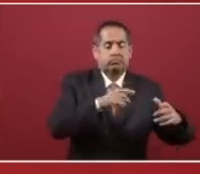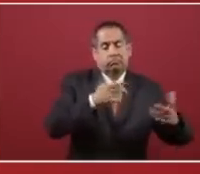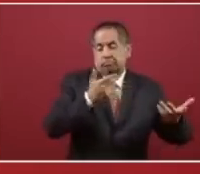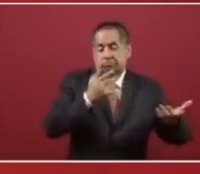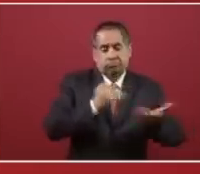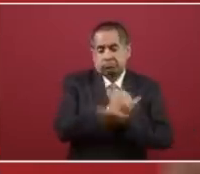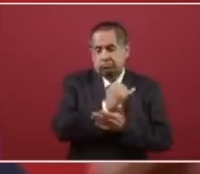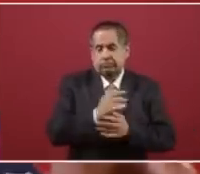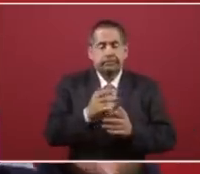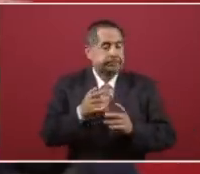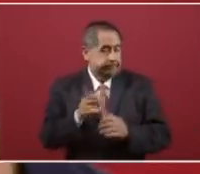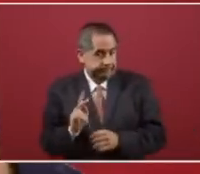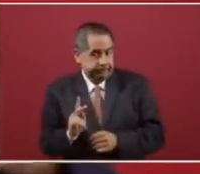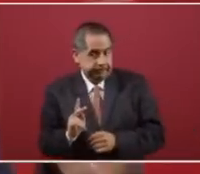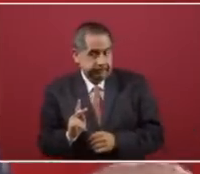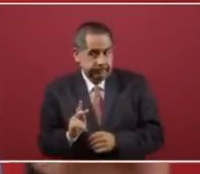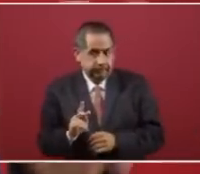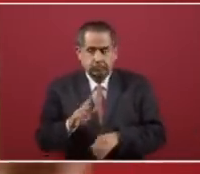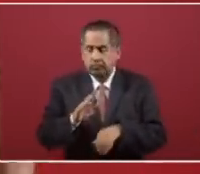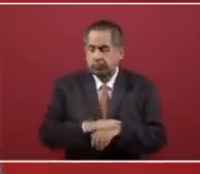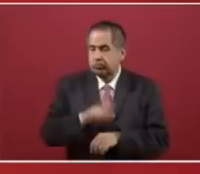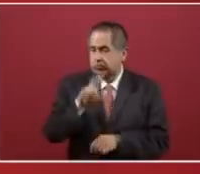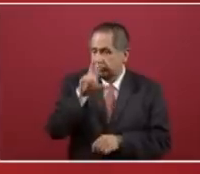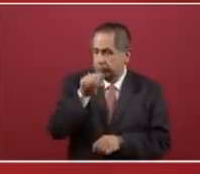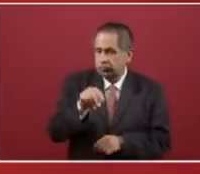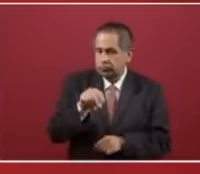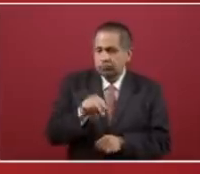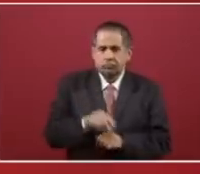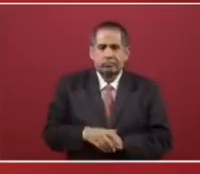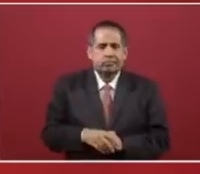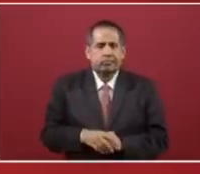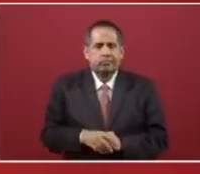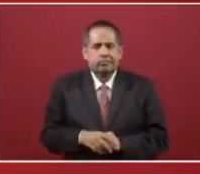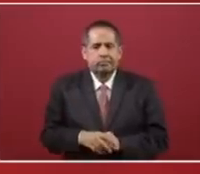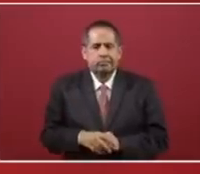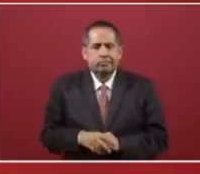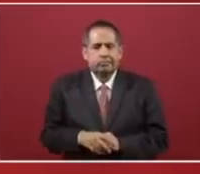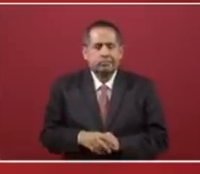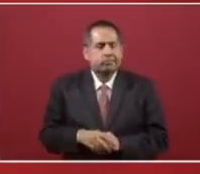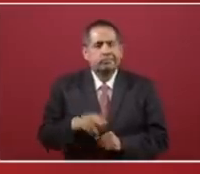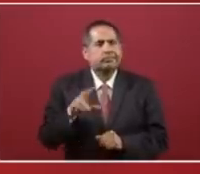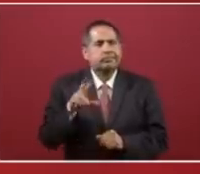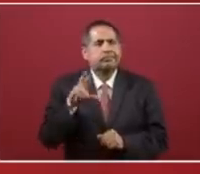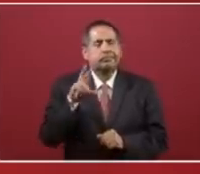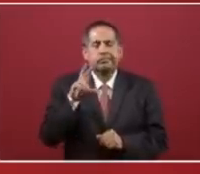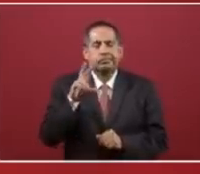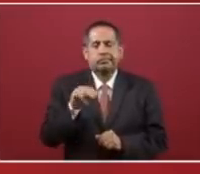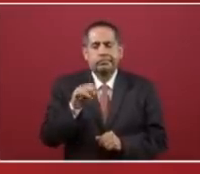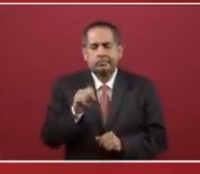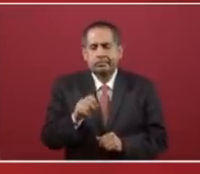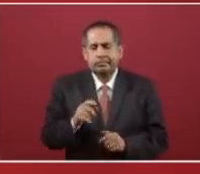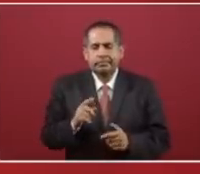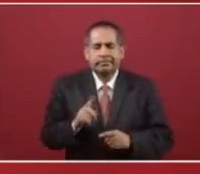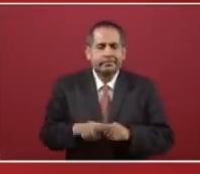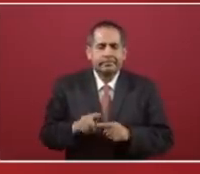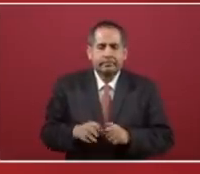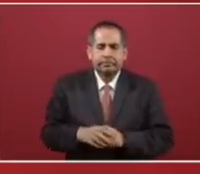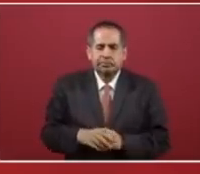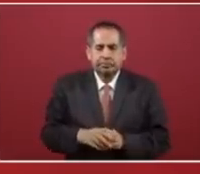nada más que no es que se